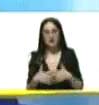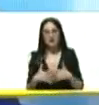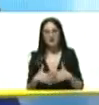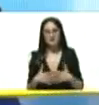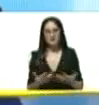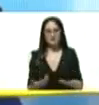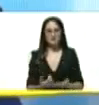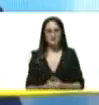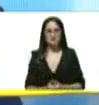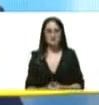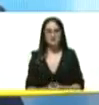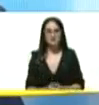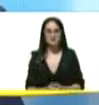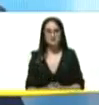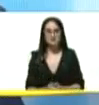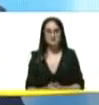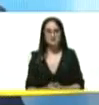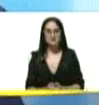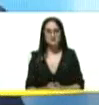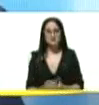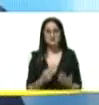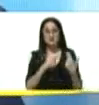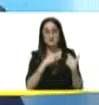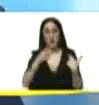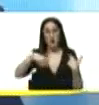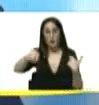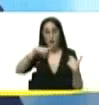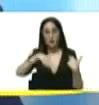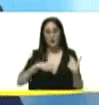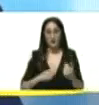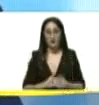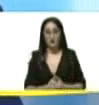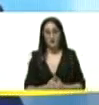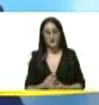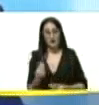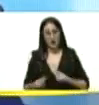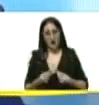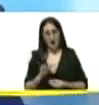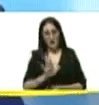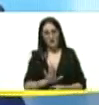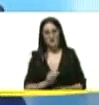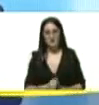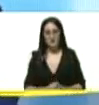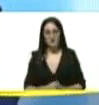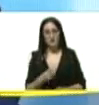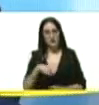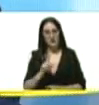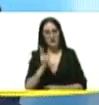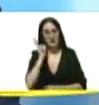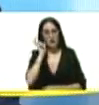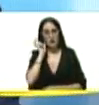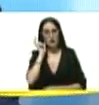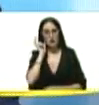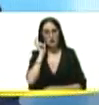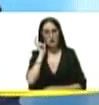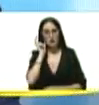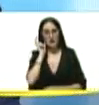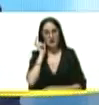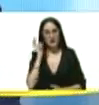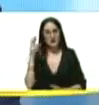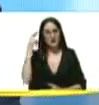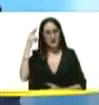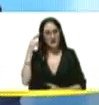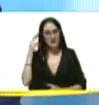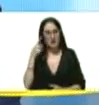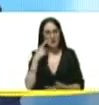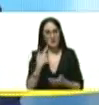Bueno, está en manos de ustedes. Hagámoslo. Bueno, yo también quiero escuchar las reflexiones